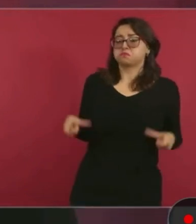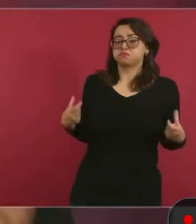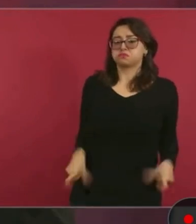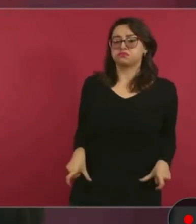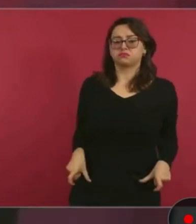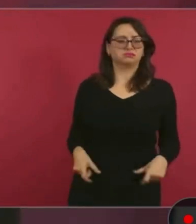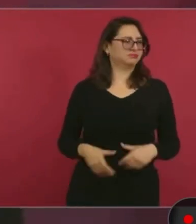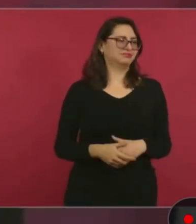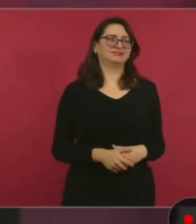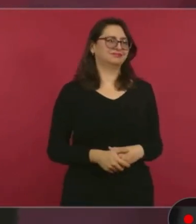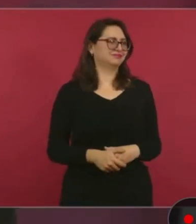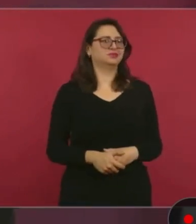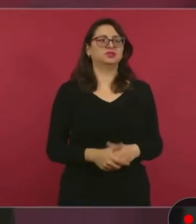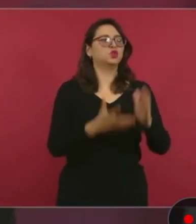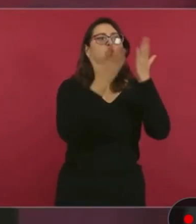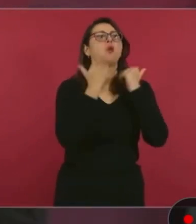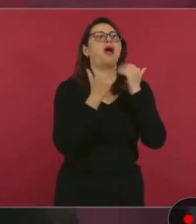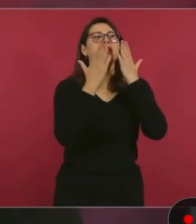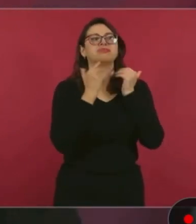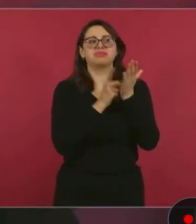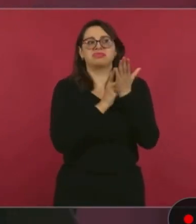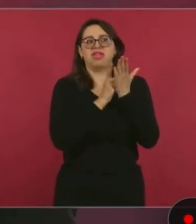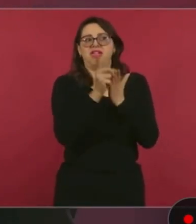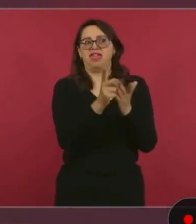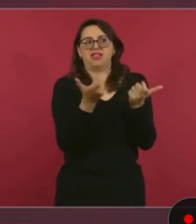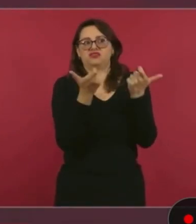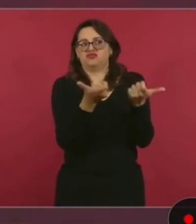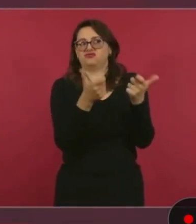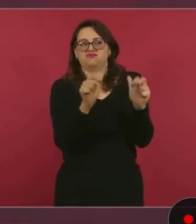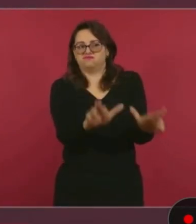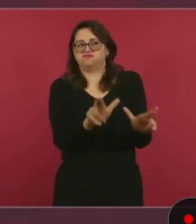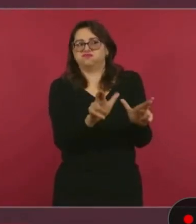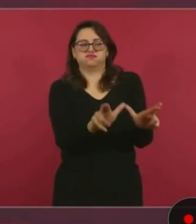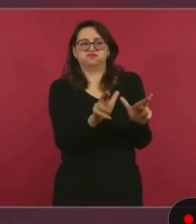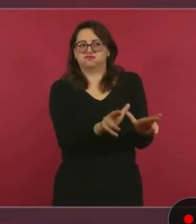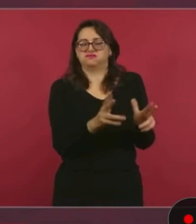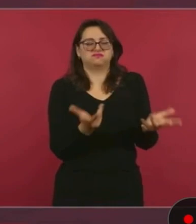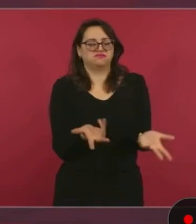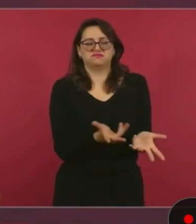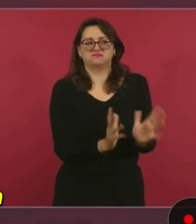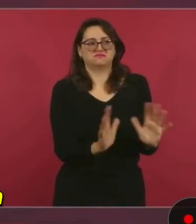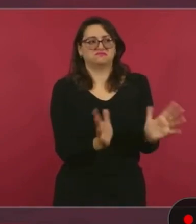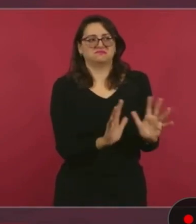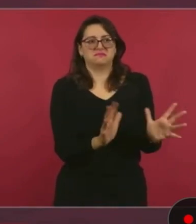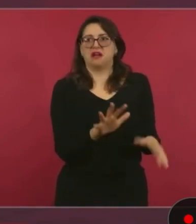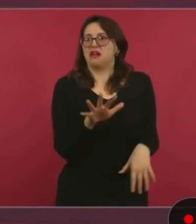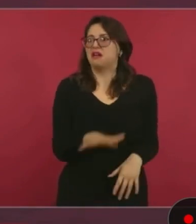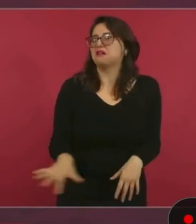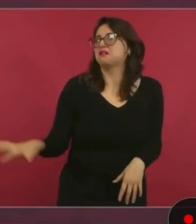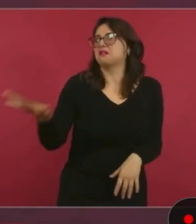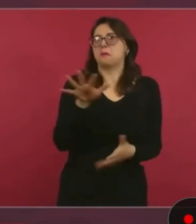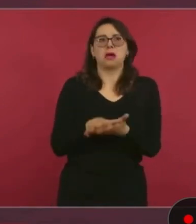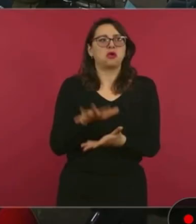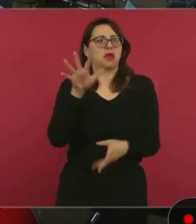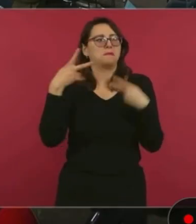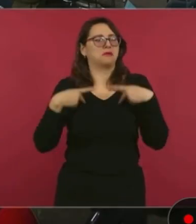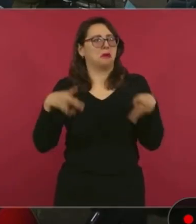mayoría carece de lo indispensable. Eso es lo que decía el poeta Díaz Mirón.